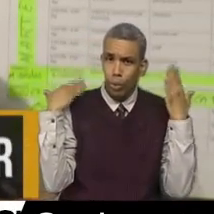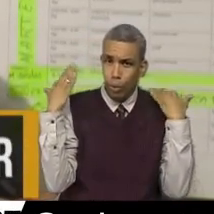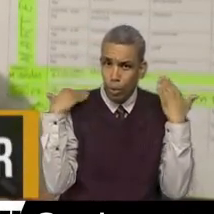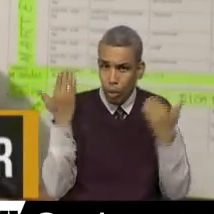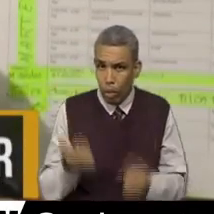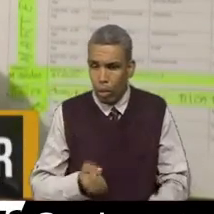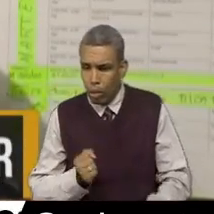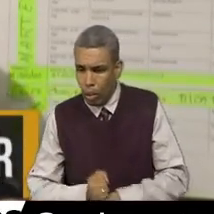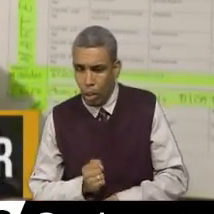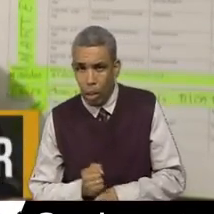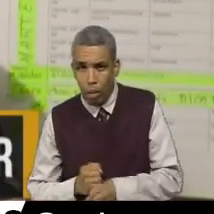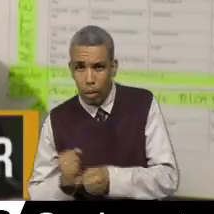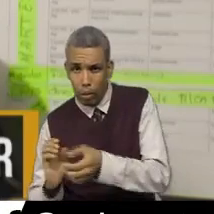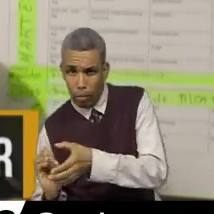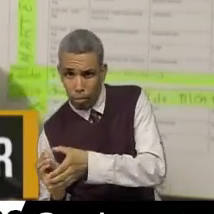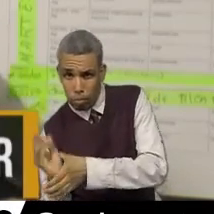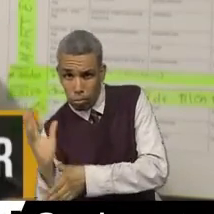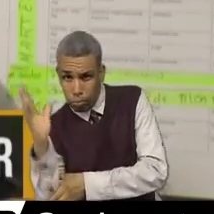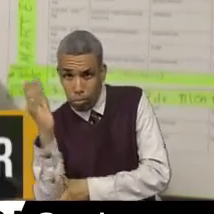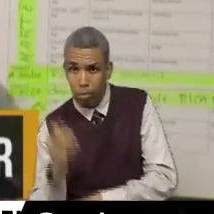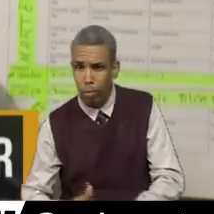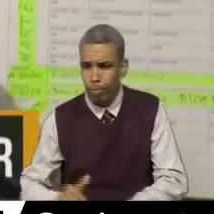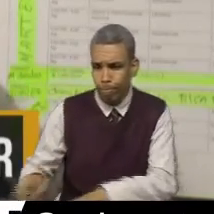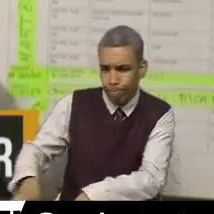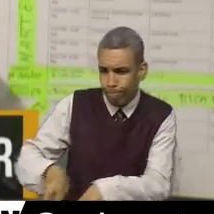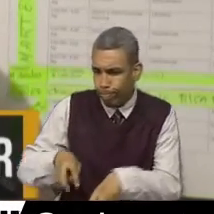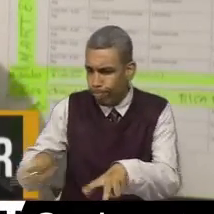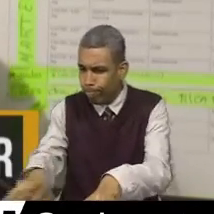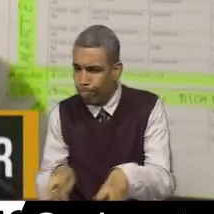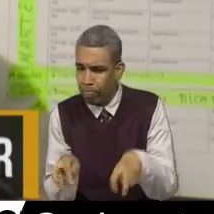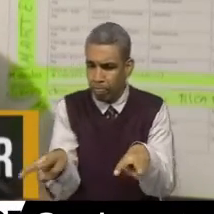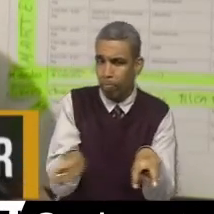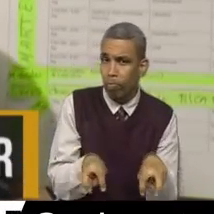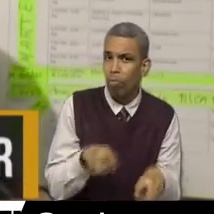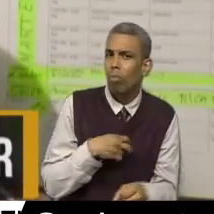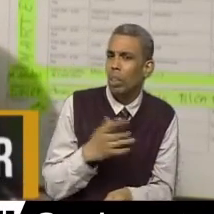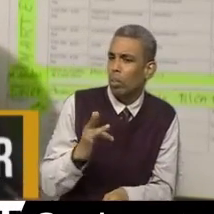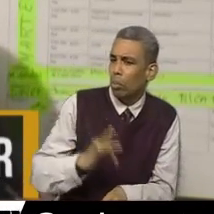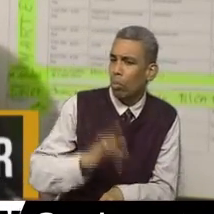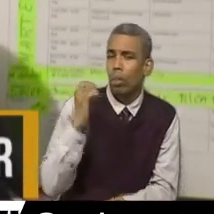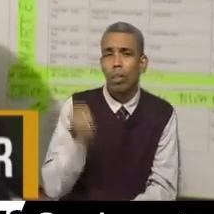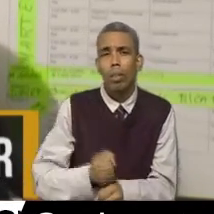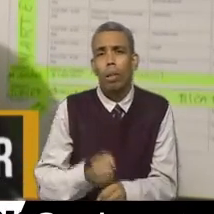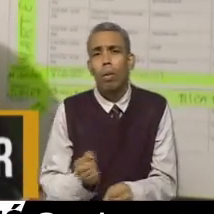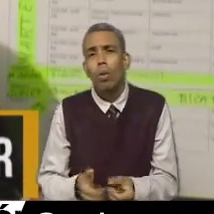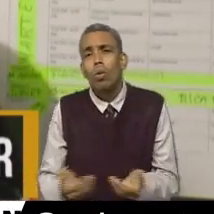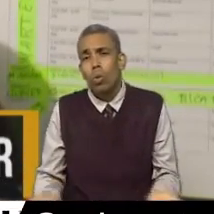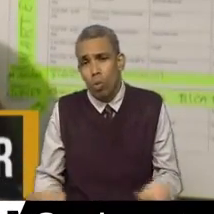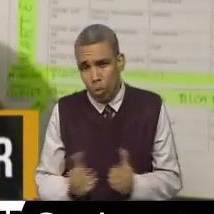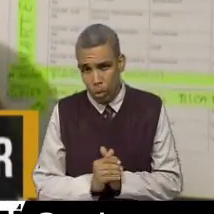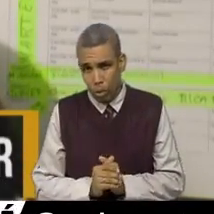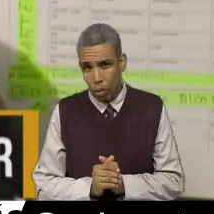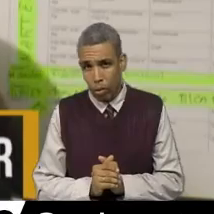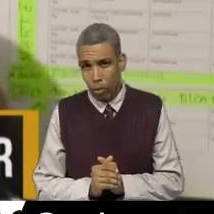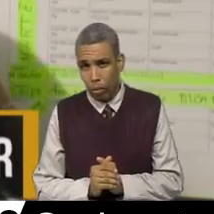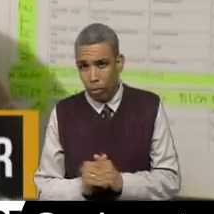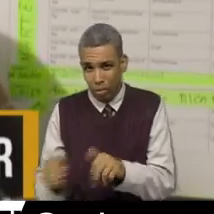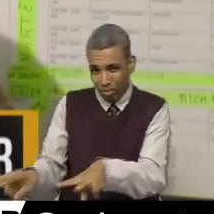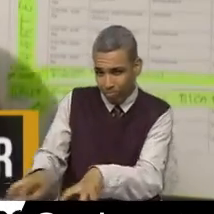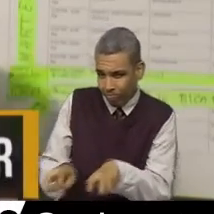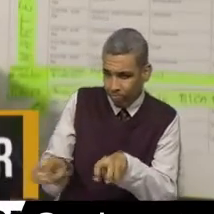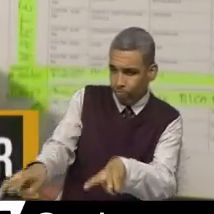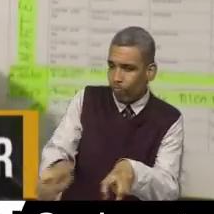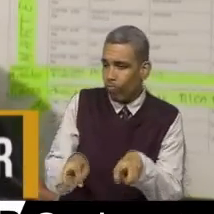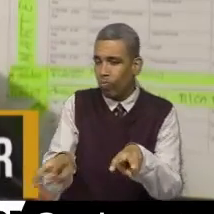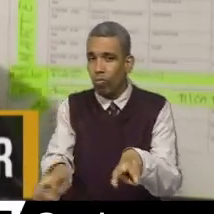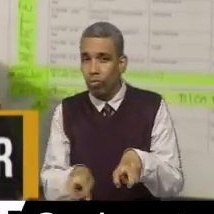matas, y pues al no tener ninguna otra manera, pues proceden a decir que no erradiquen más porque puede